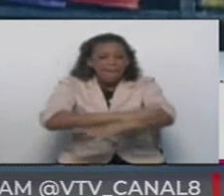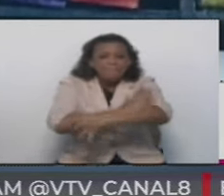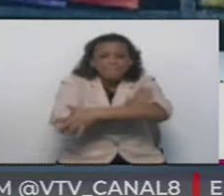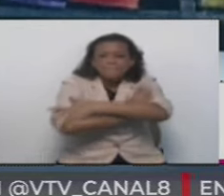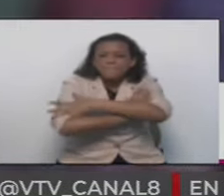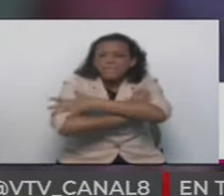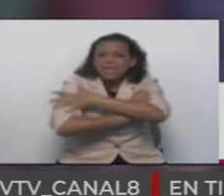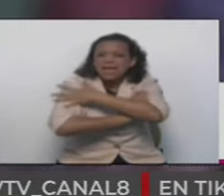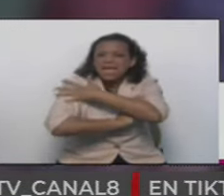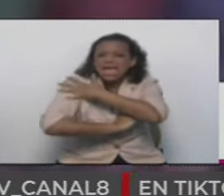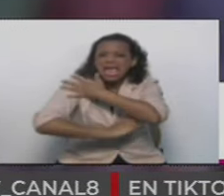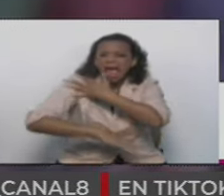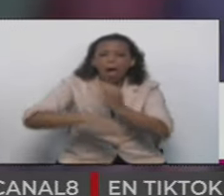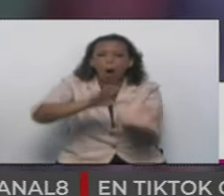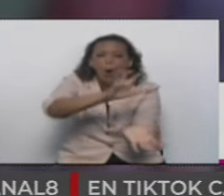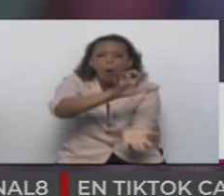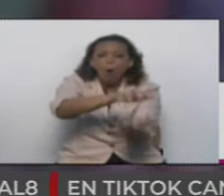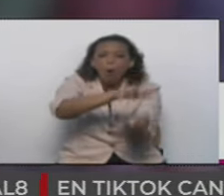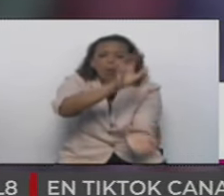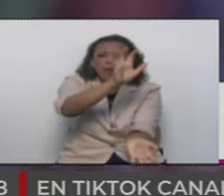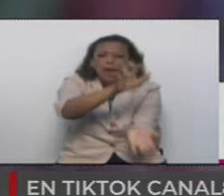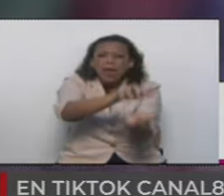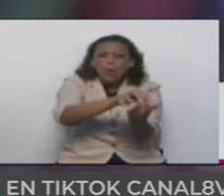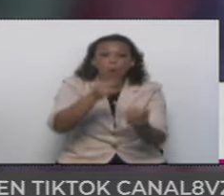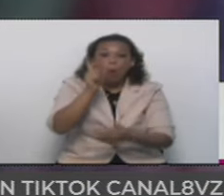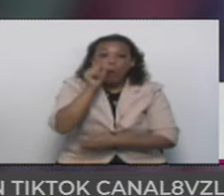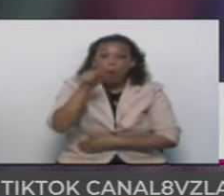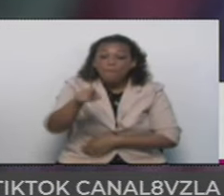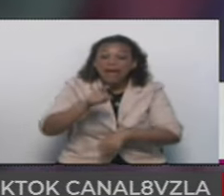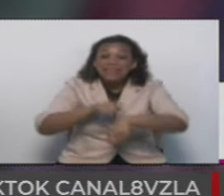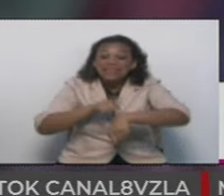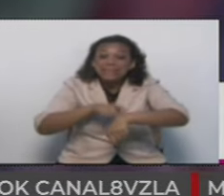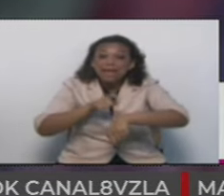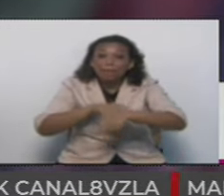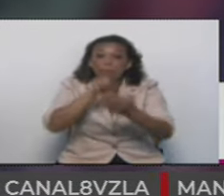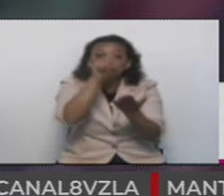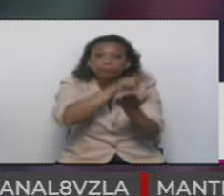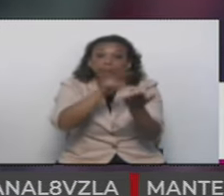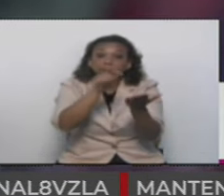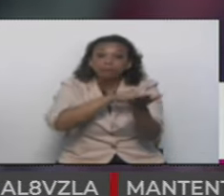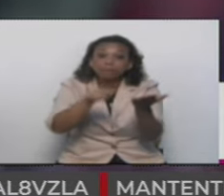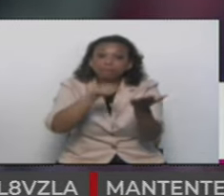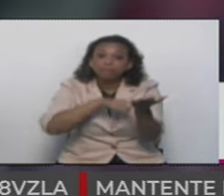Jorge Rodríguez Gómez. El hombre le queda tiempo para escribir, ¿ah?